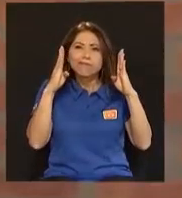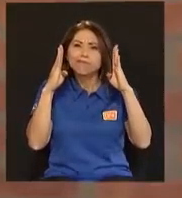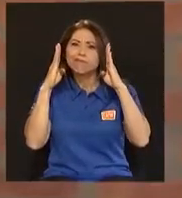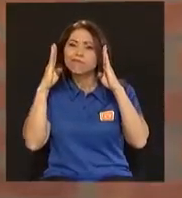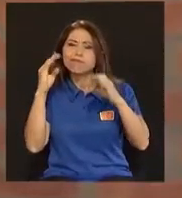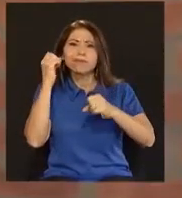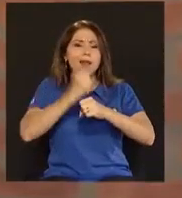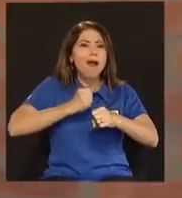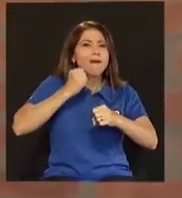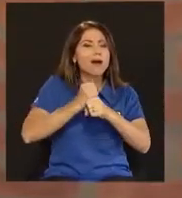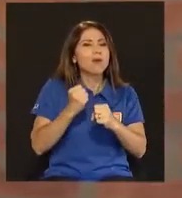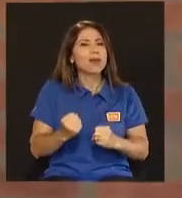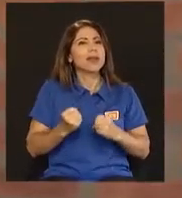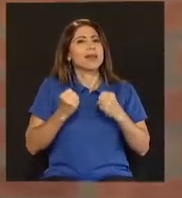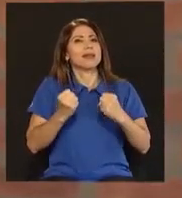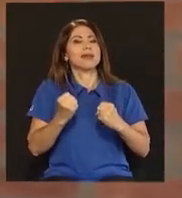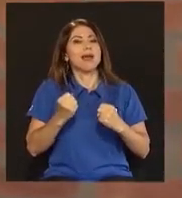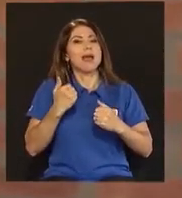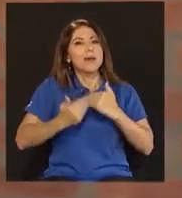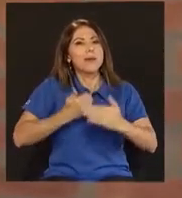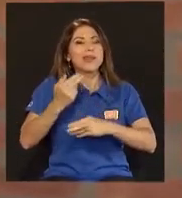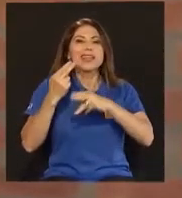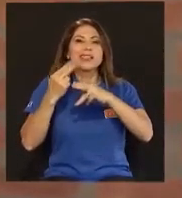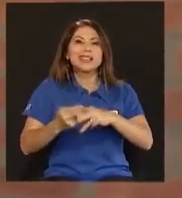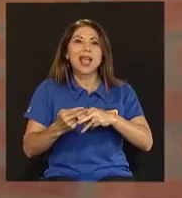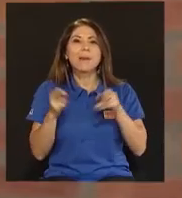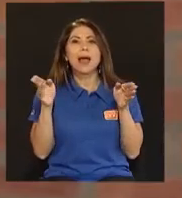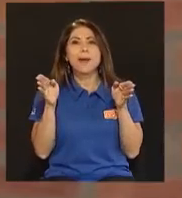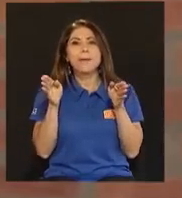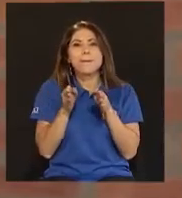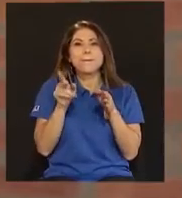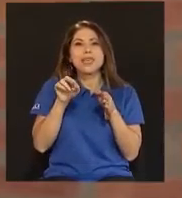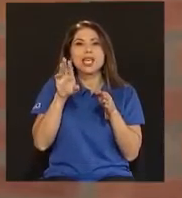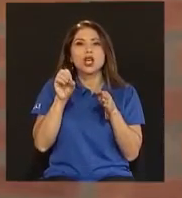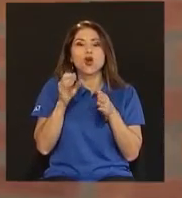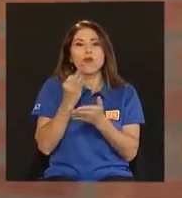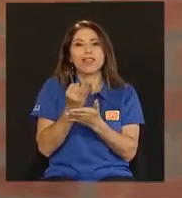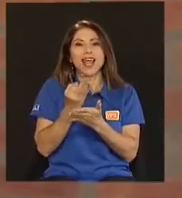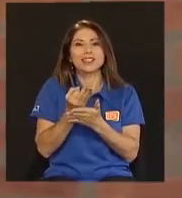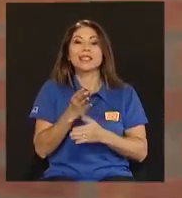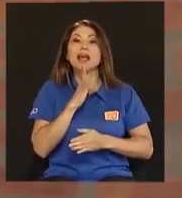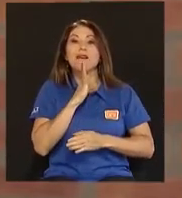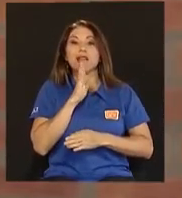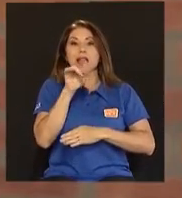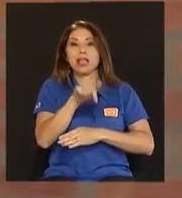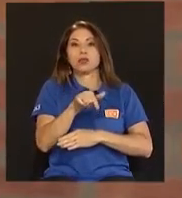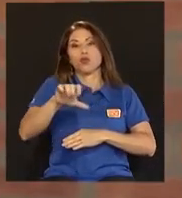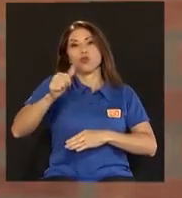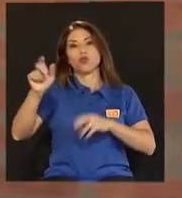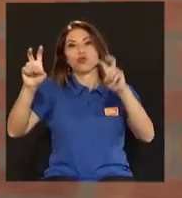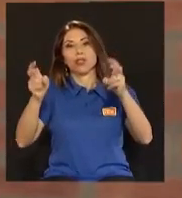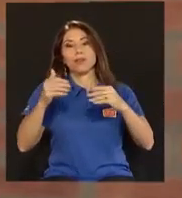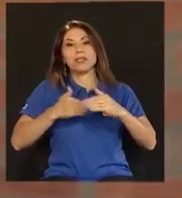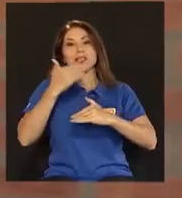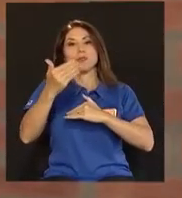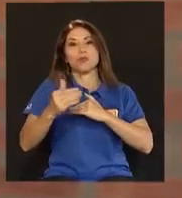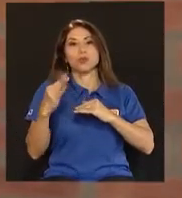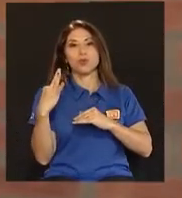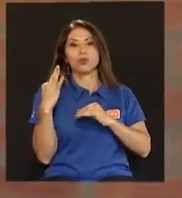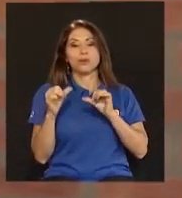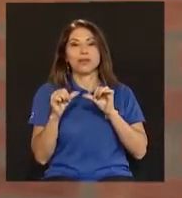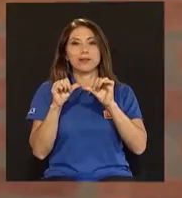trabajo, energía, y que se llama microfinanzas. Nos contará de eso y de otras cosas una vez que el canal nos